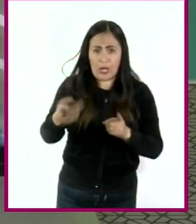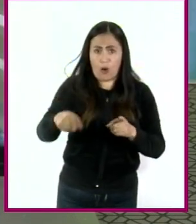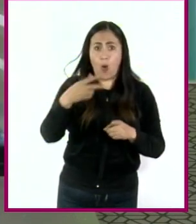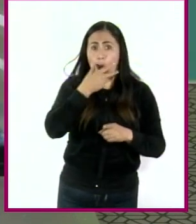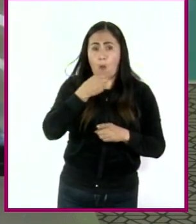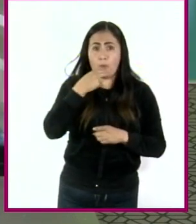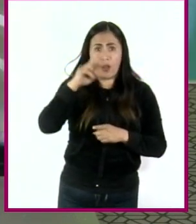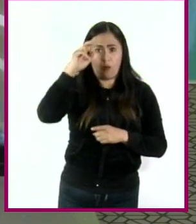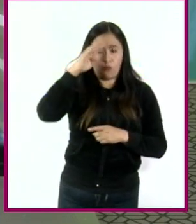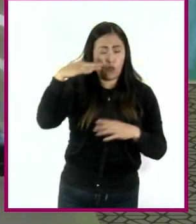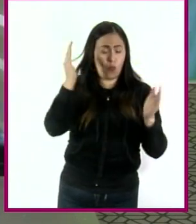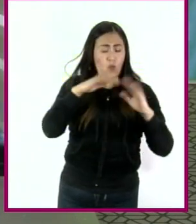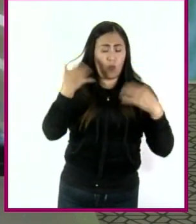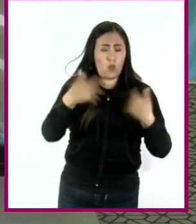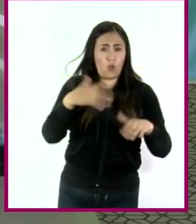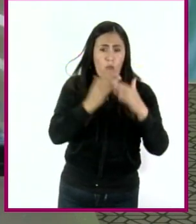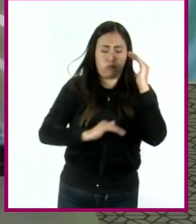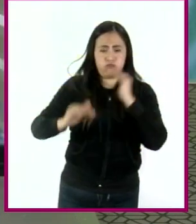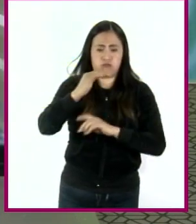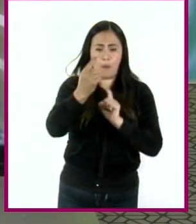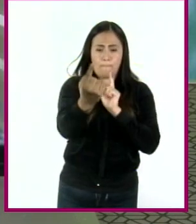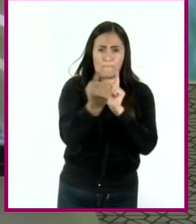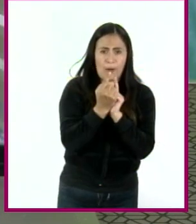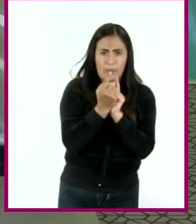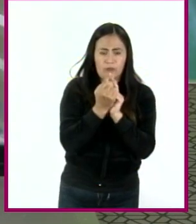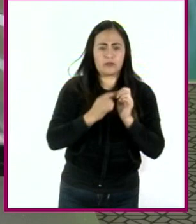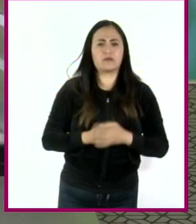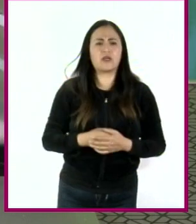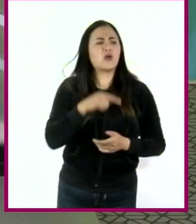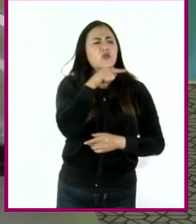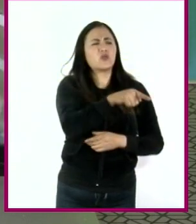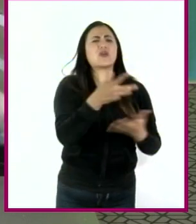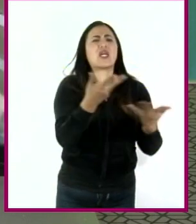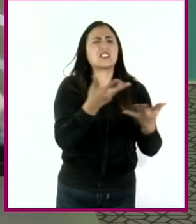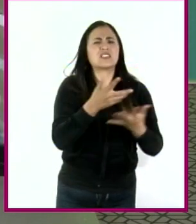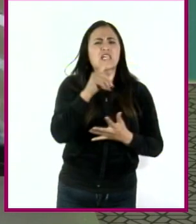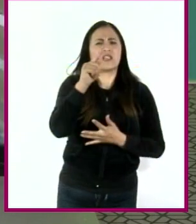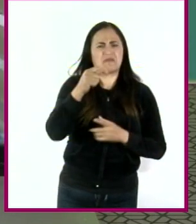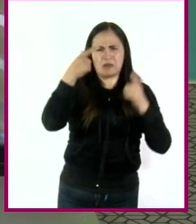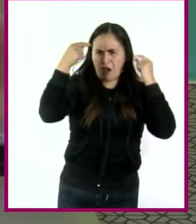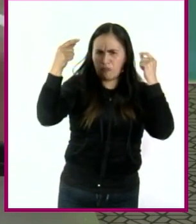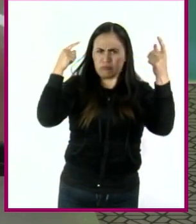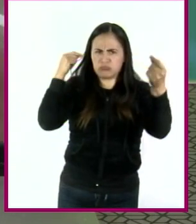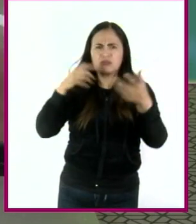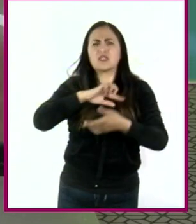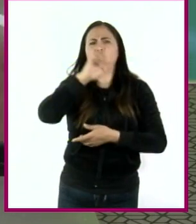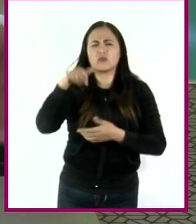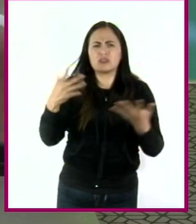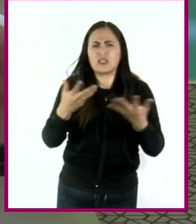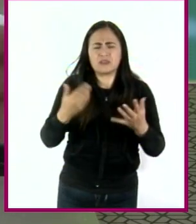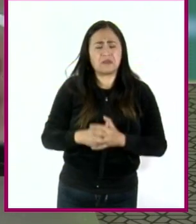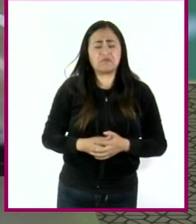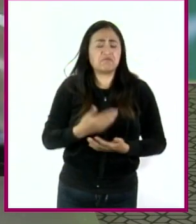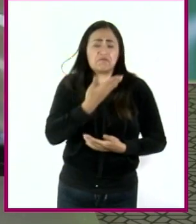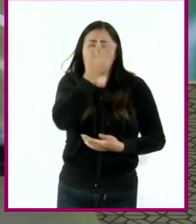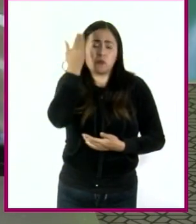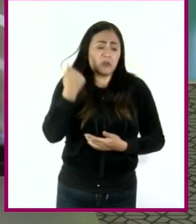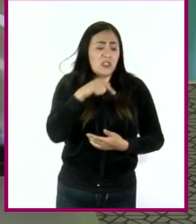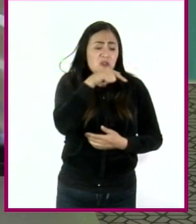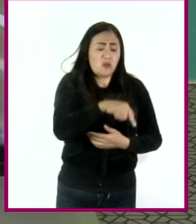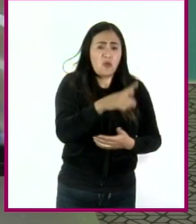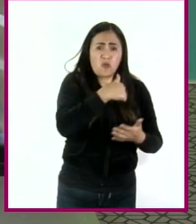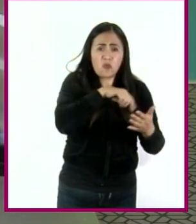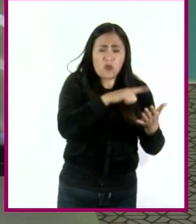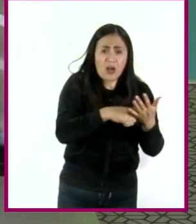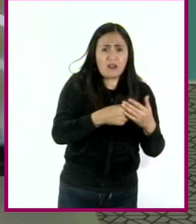encontré, me preguntó qué iba a hacer después de mi tesis. Le dije que no sabía, pero que en ese laboratorio no. Me invitó